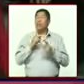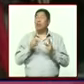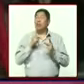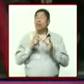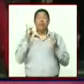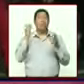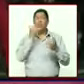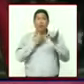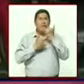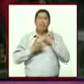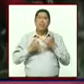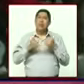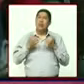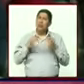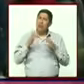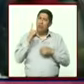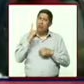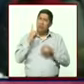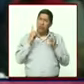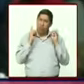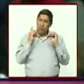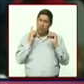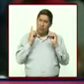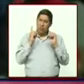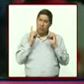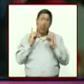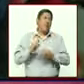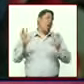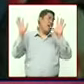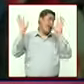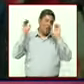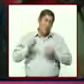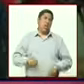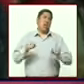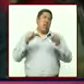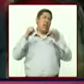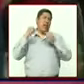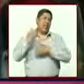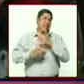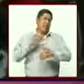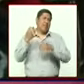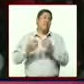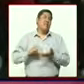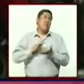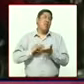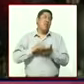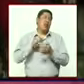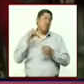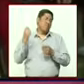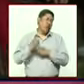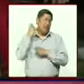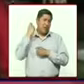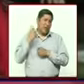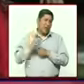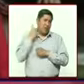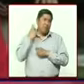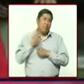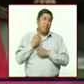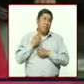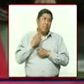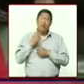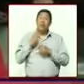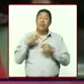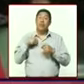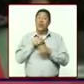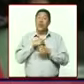Perfecto. Joven, nos han metido el gol, pero todavía se puede. Claro, la esperanza es lo último que se pierde. Vamos a ganar. Vamos a ganar. ¿Qué te parece si